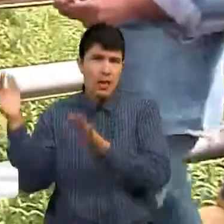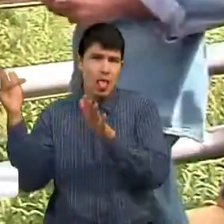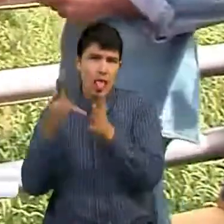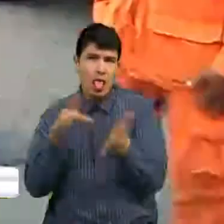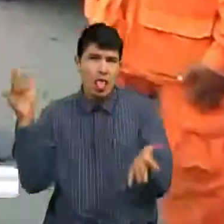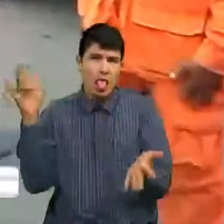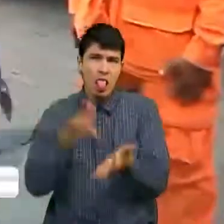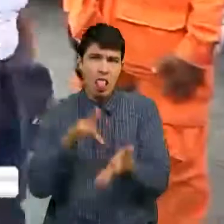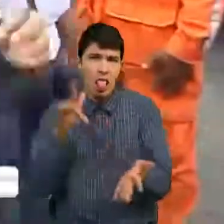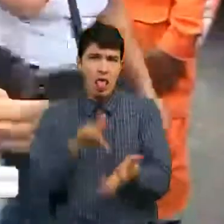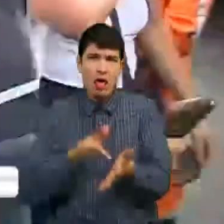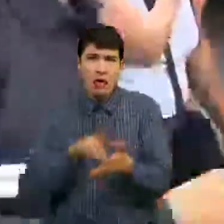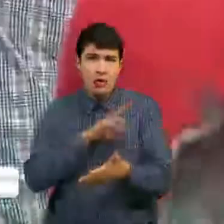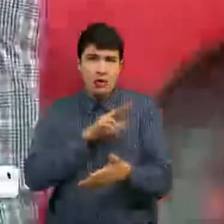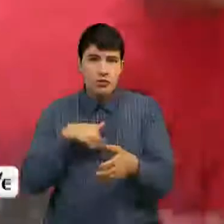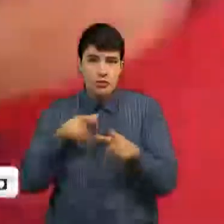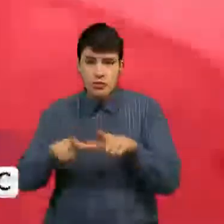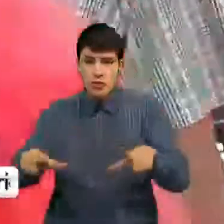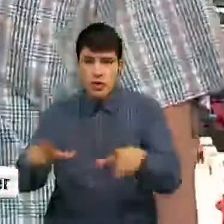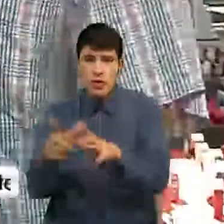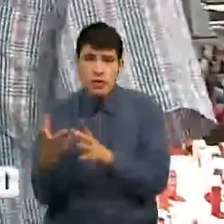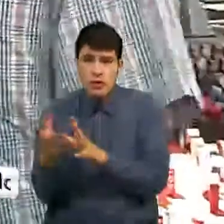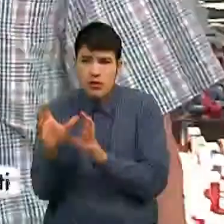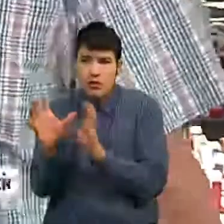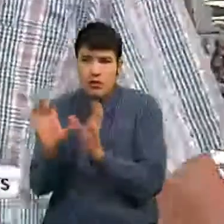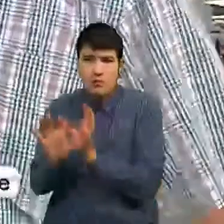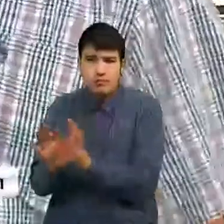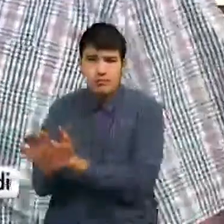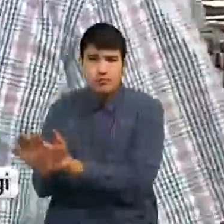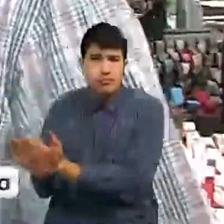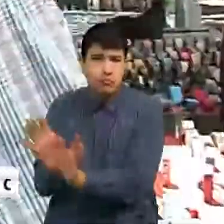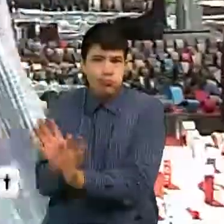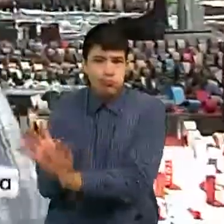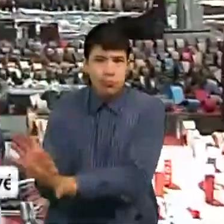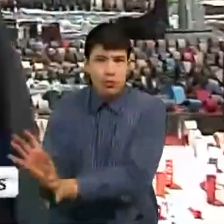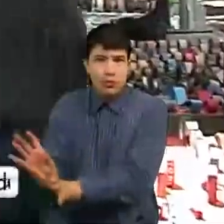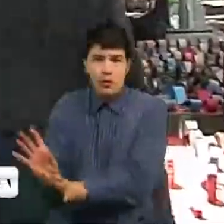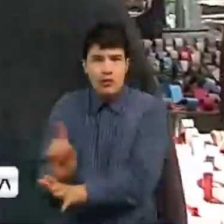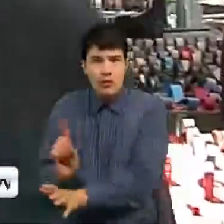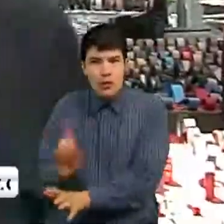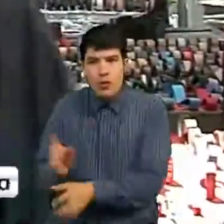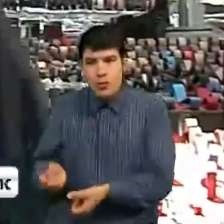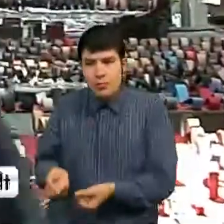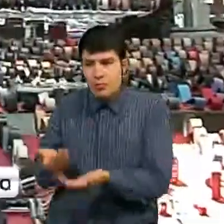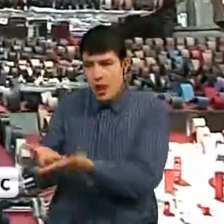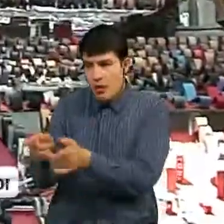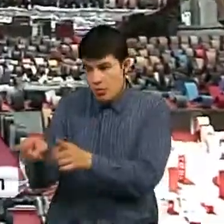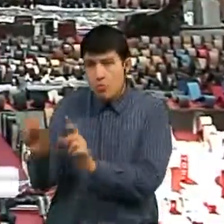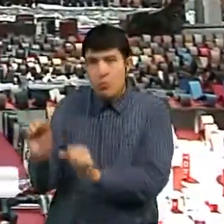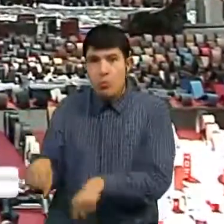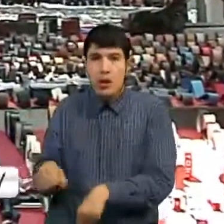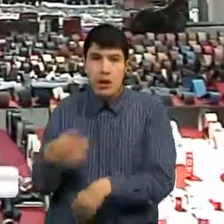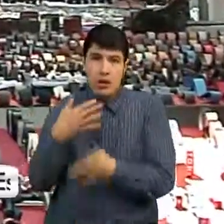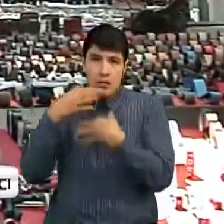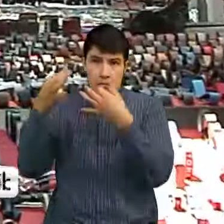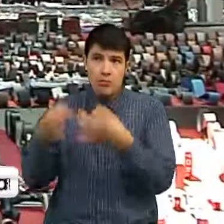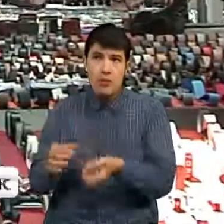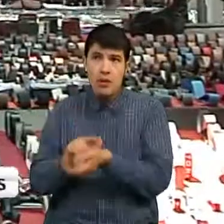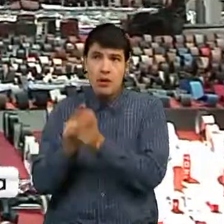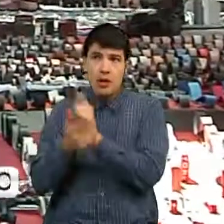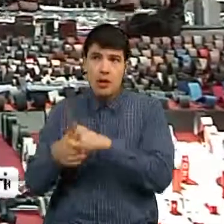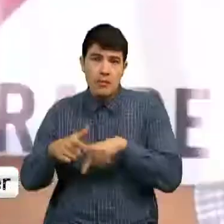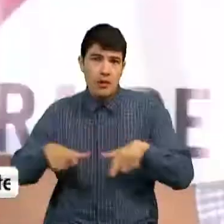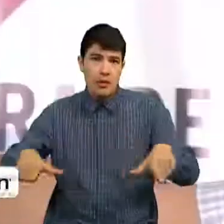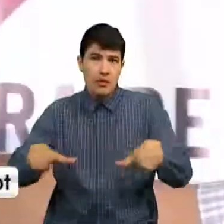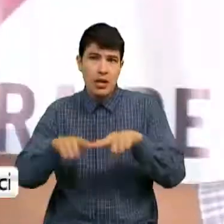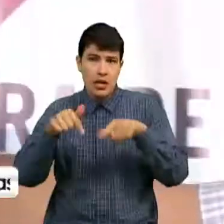ubicándolos en un sitio determinado y la manutención sino ofreciéndoles posibilidades ciertas de reubicación en el